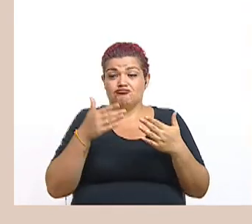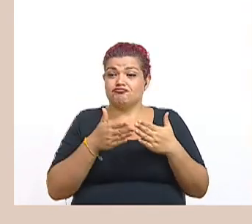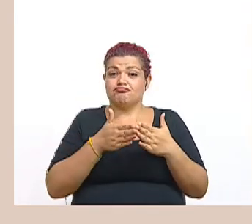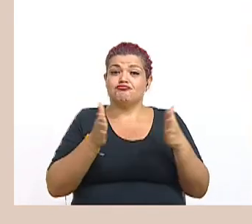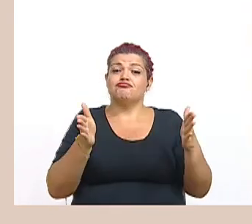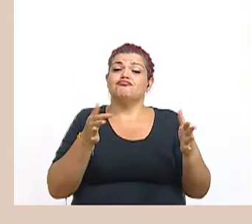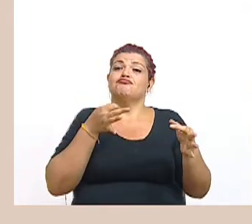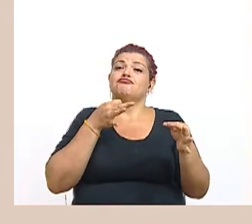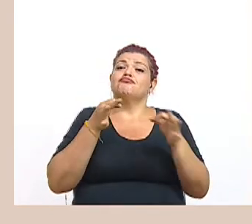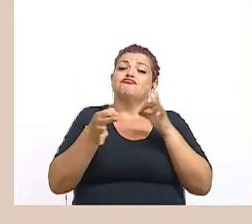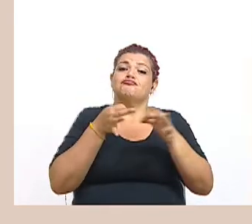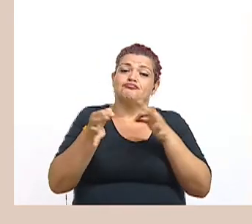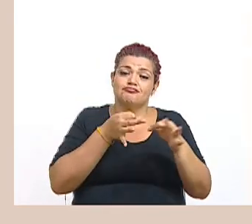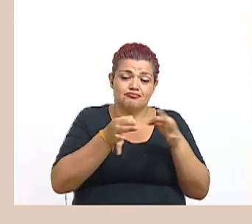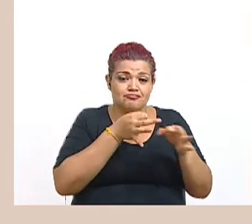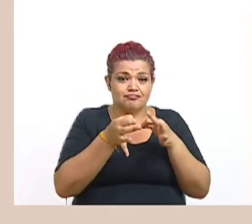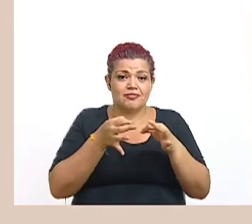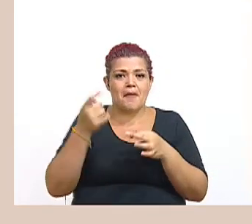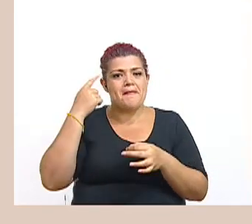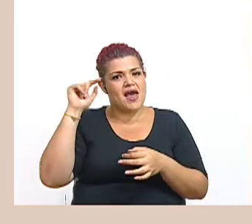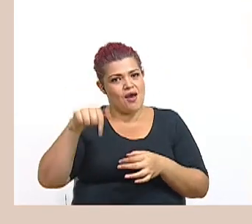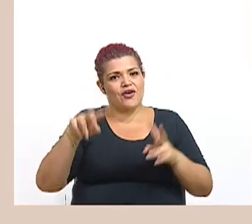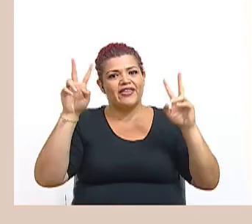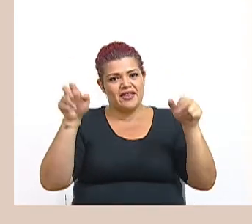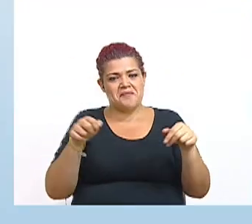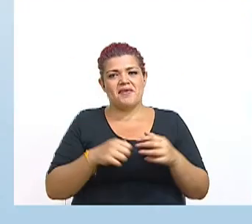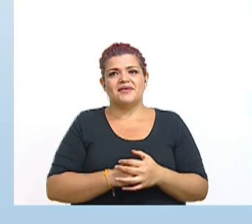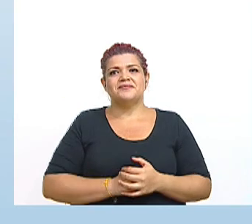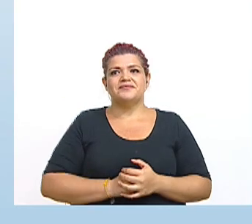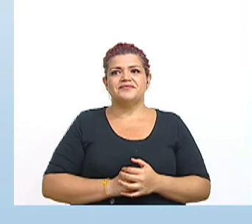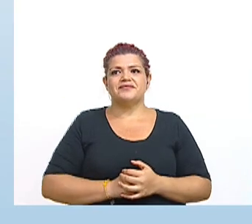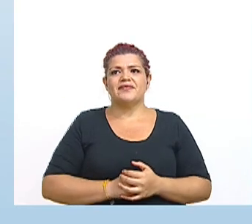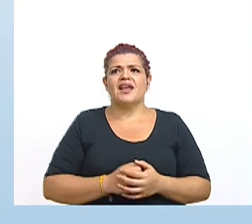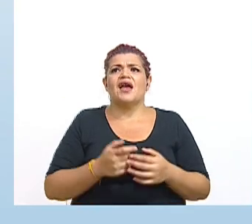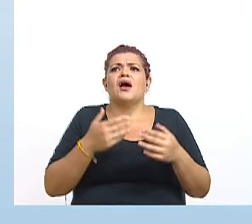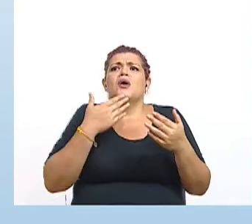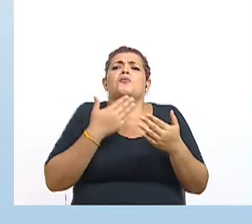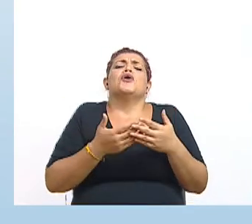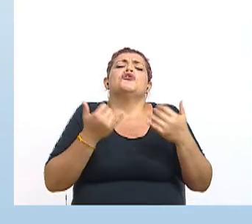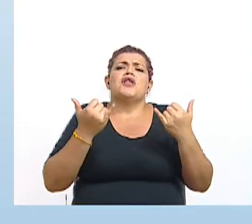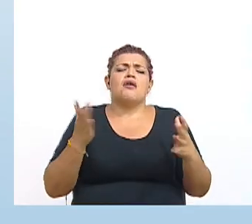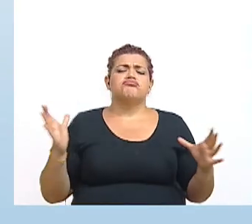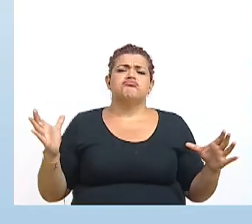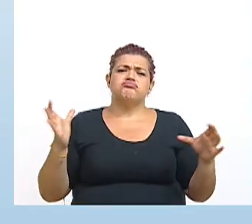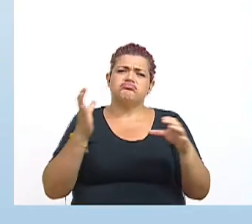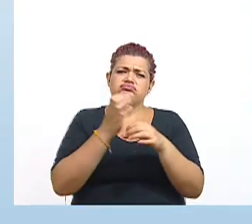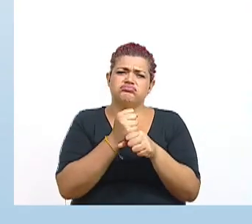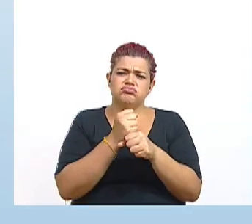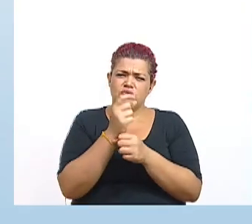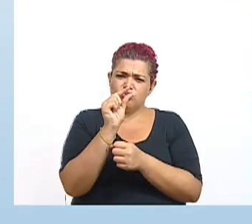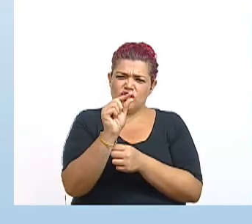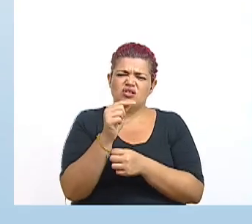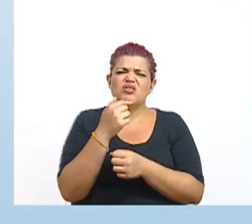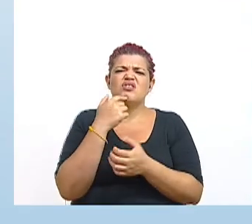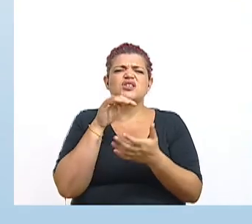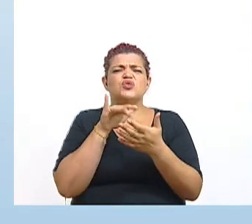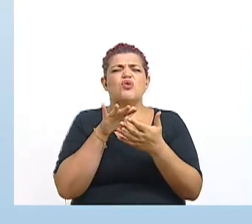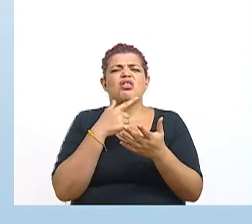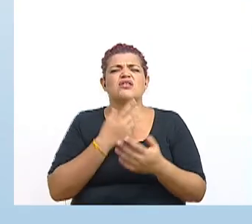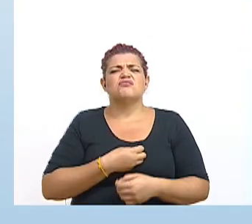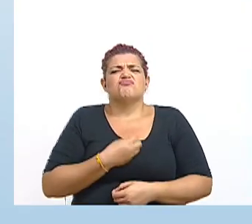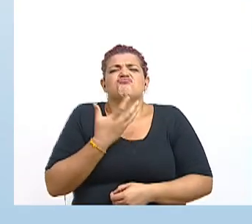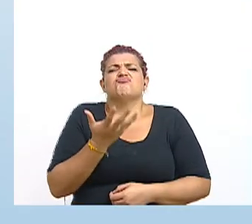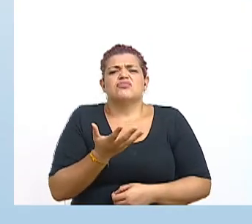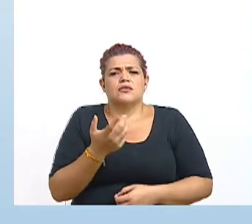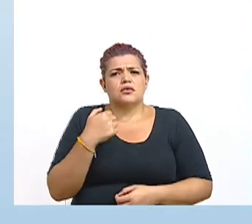darnos estos testimonios tan valiosos para el tema de hoy. Vamos entonces resumiendo un poquito lo que estos estudiantes nos han expresado